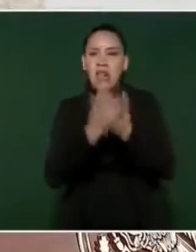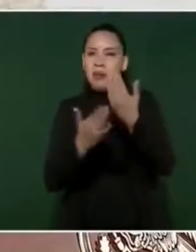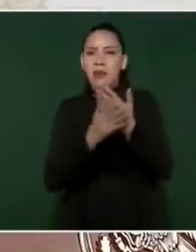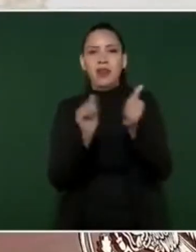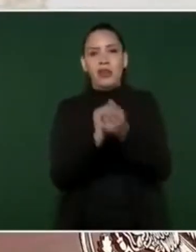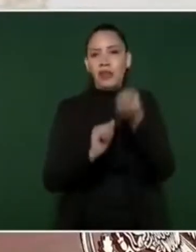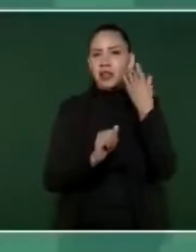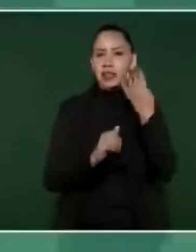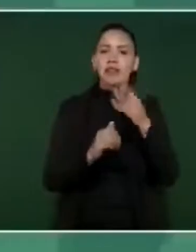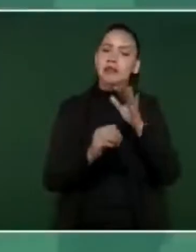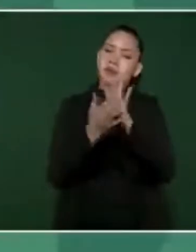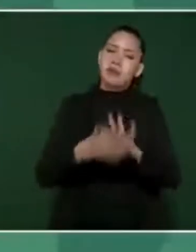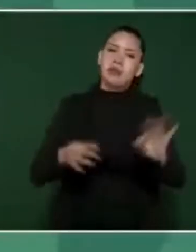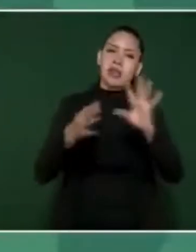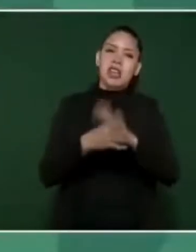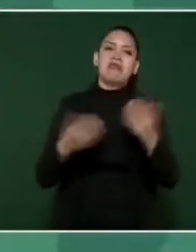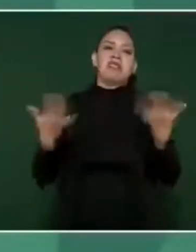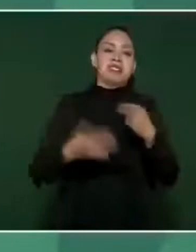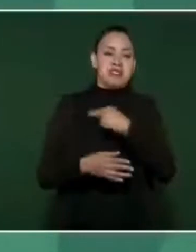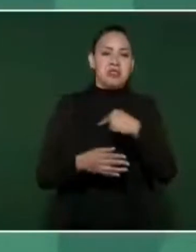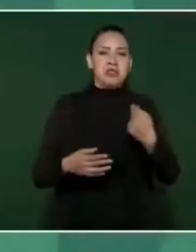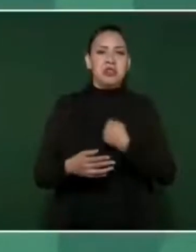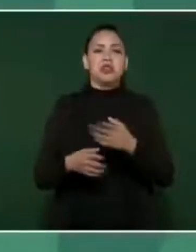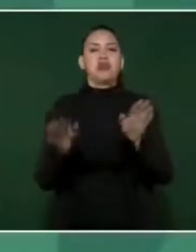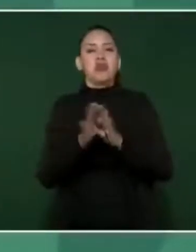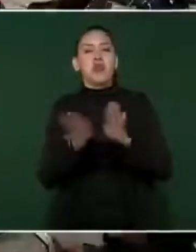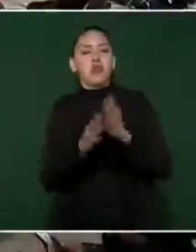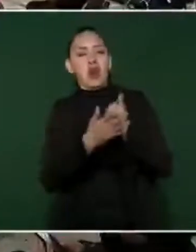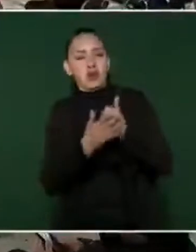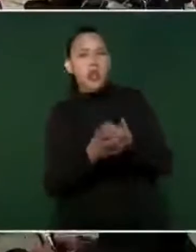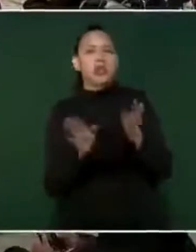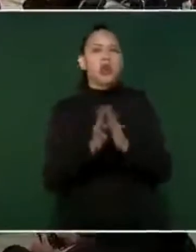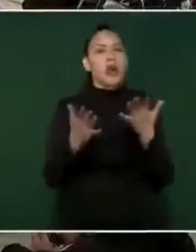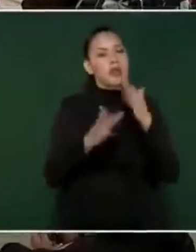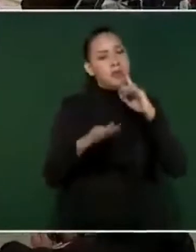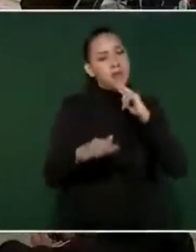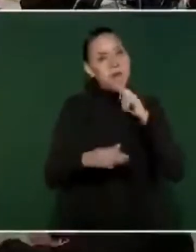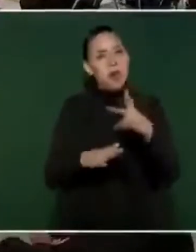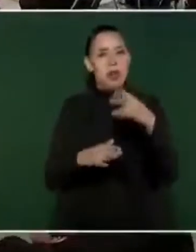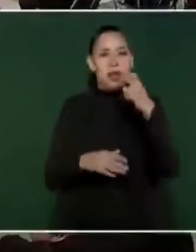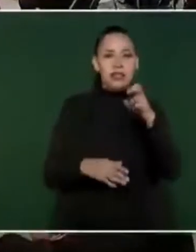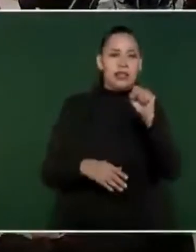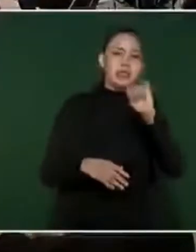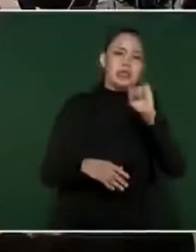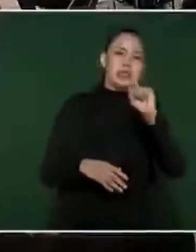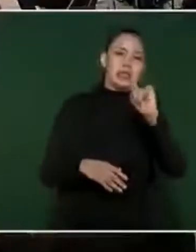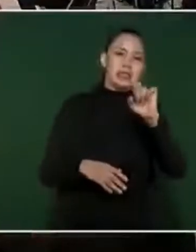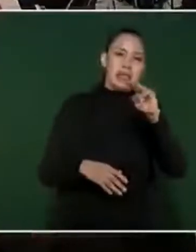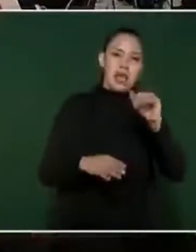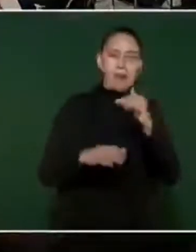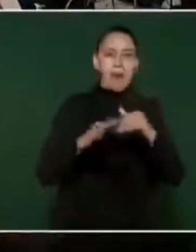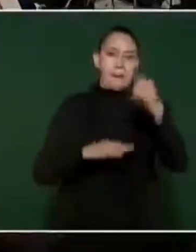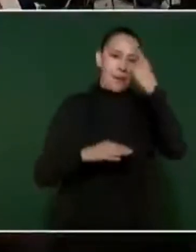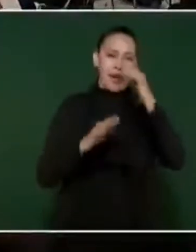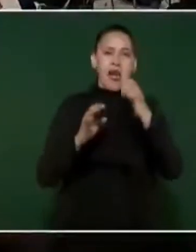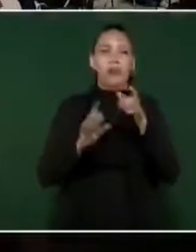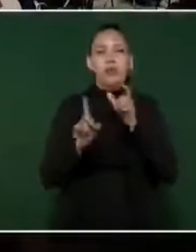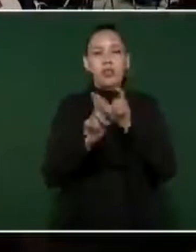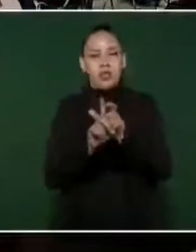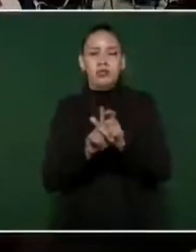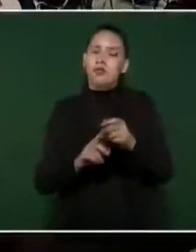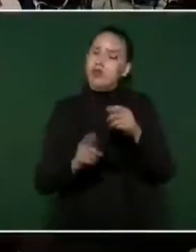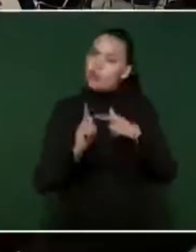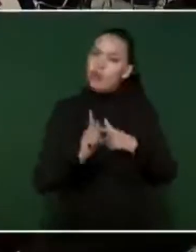de todo lo que se está haciendo, cómo está funcionando, cómo mejorarlo, mantenerlo y seguir protegiendo a